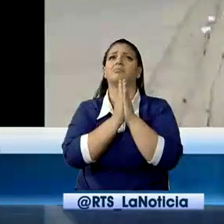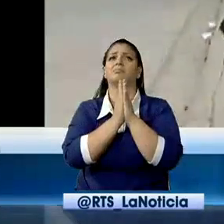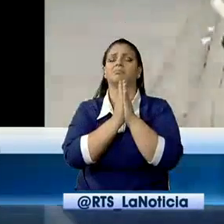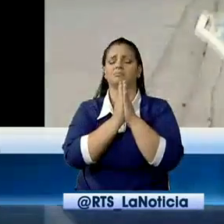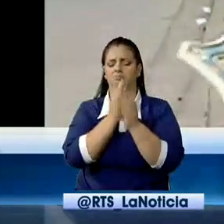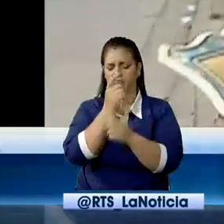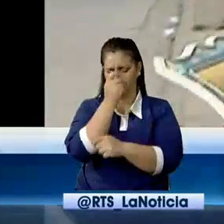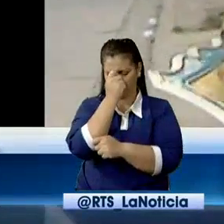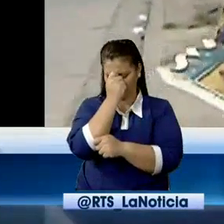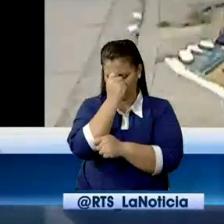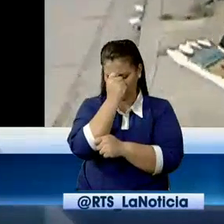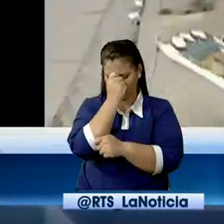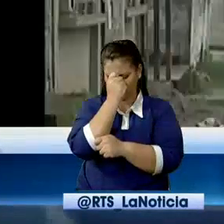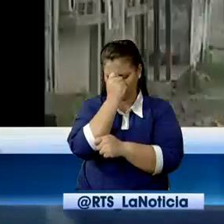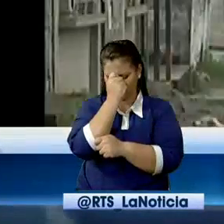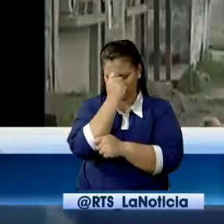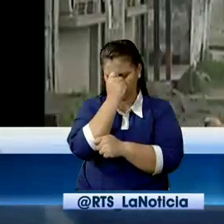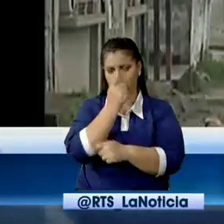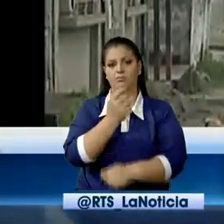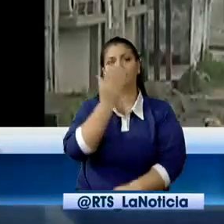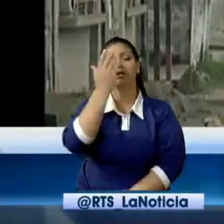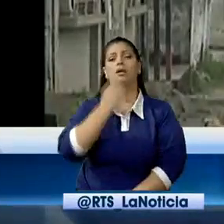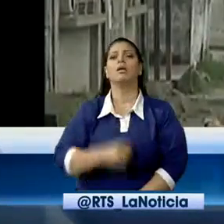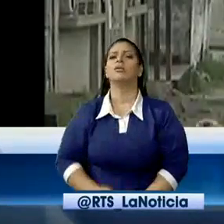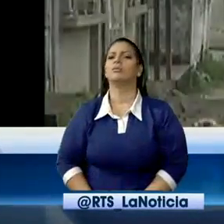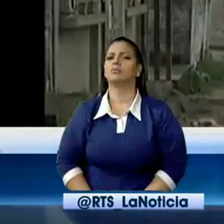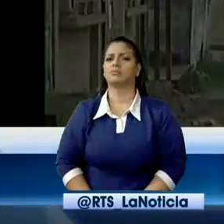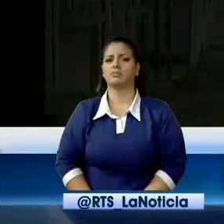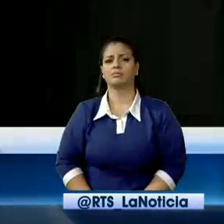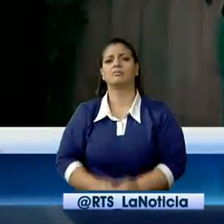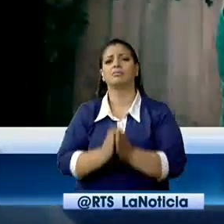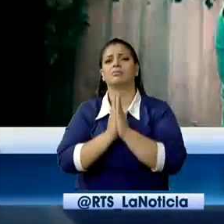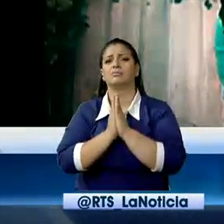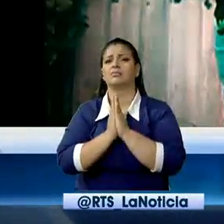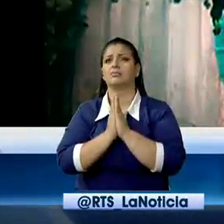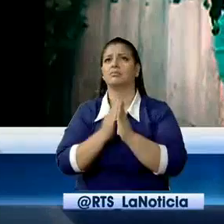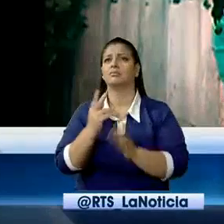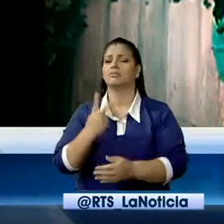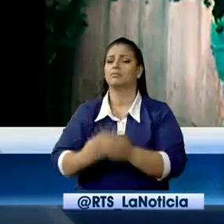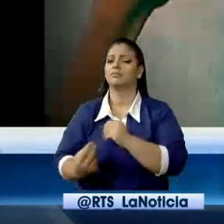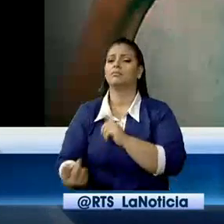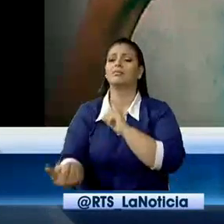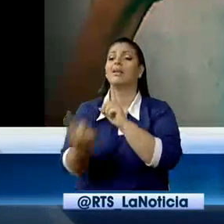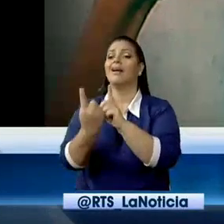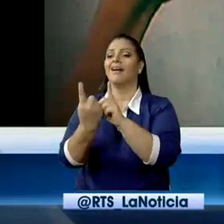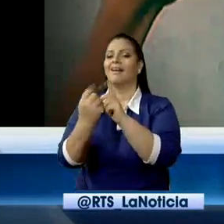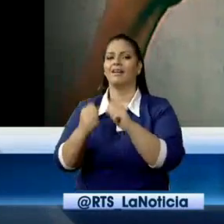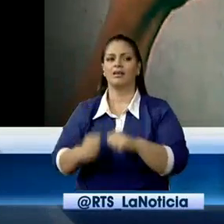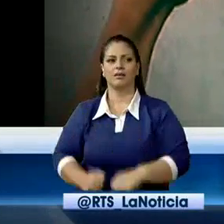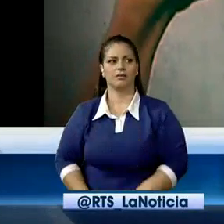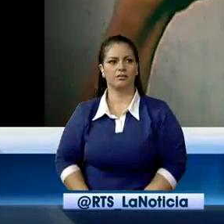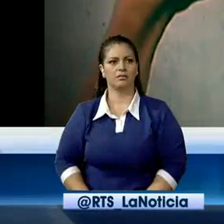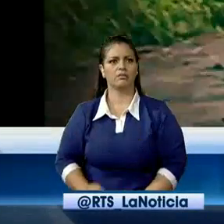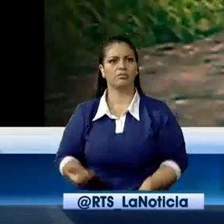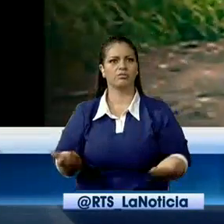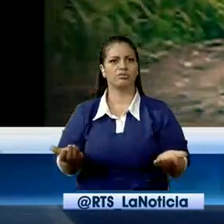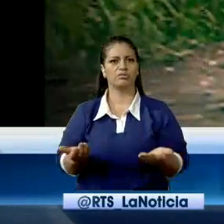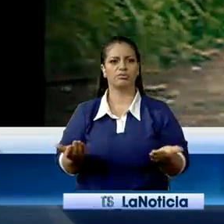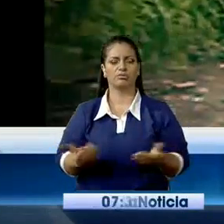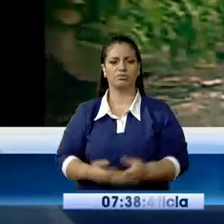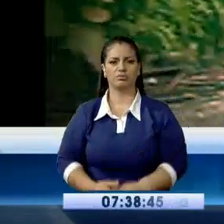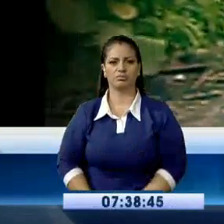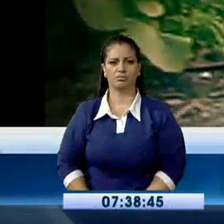en su vecindario de las Malvinas, en Ventanas, y estampar su grito desesperado por